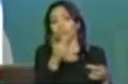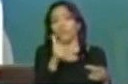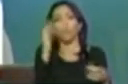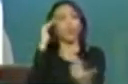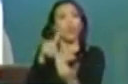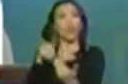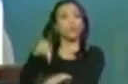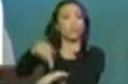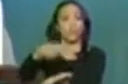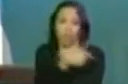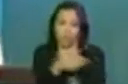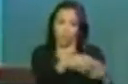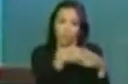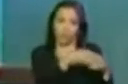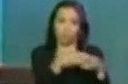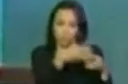verdad